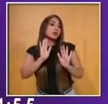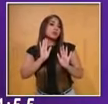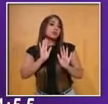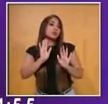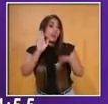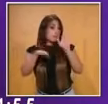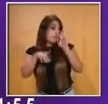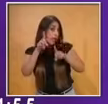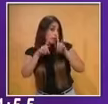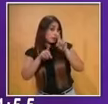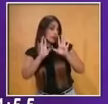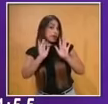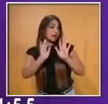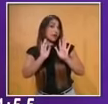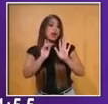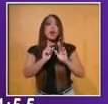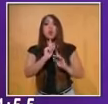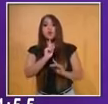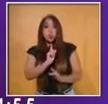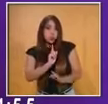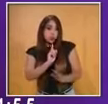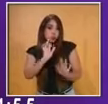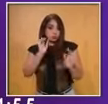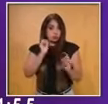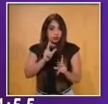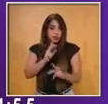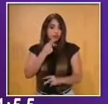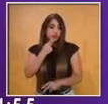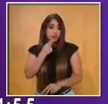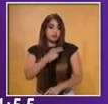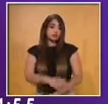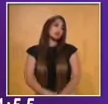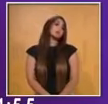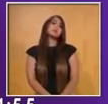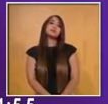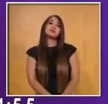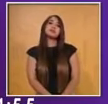que tengas en tu vela y del tipo de vela que tengas.